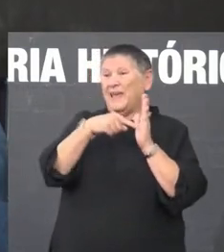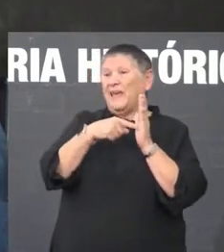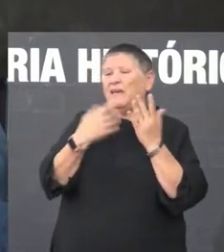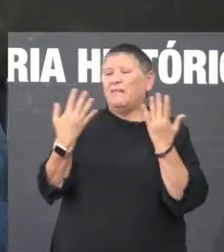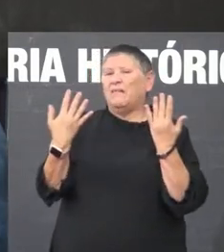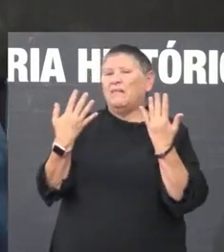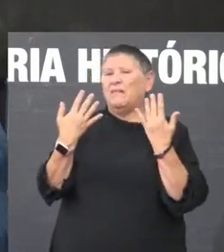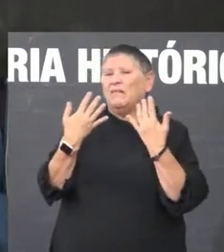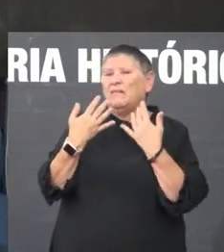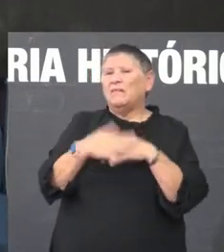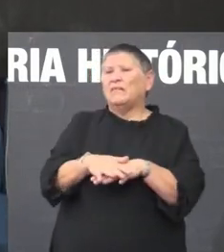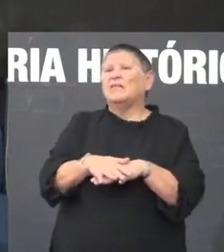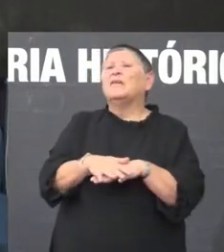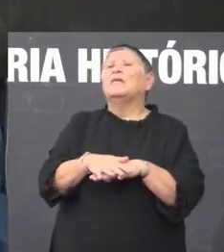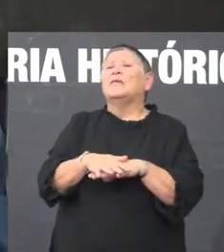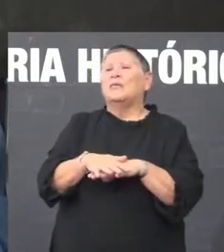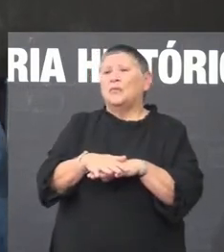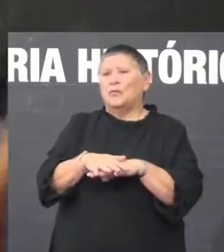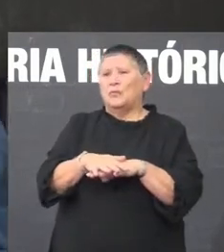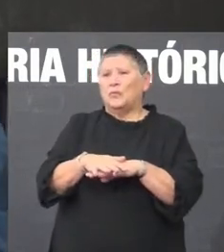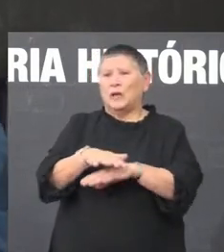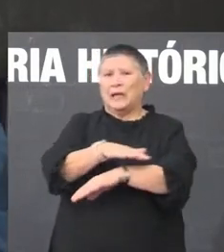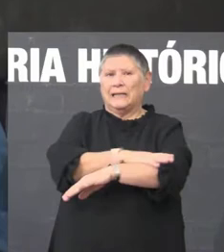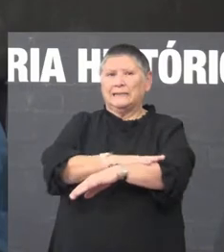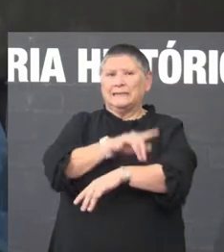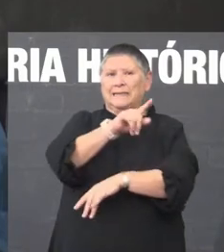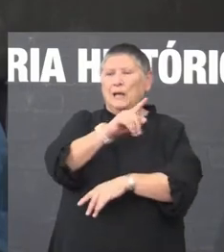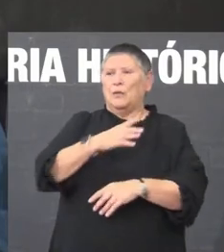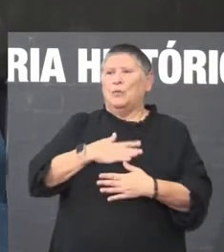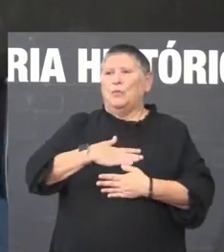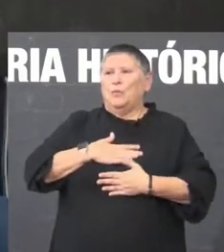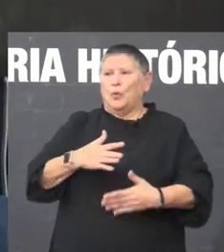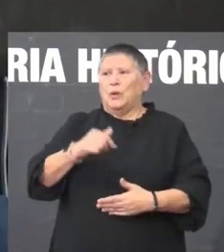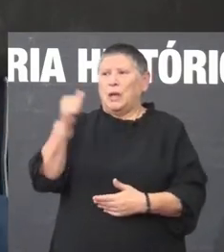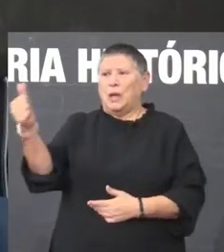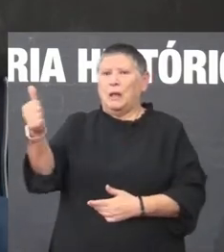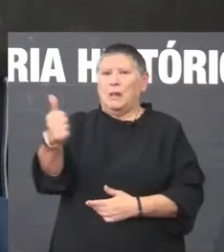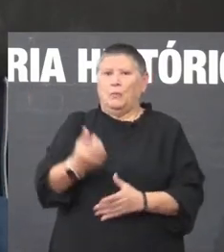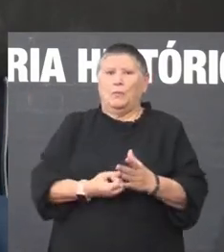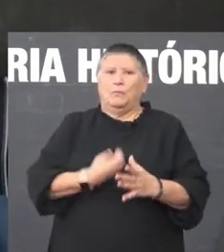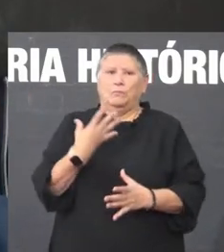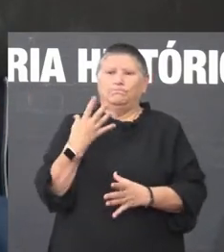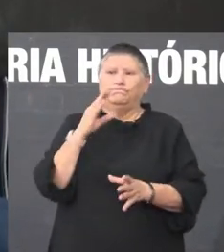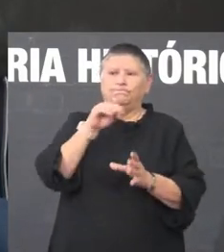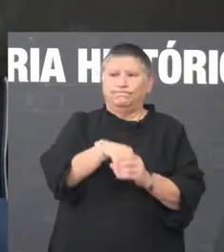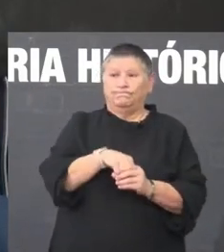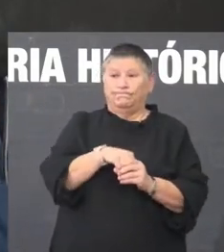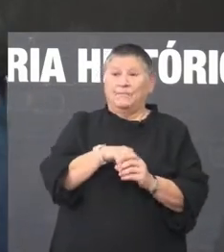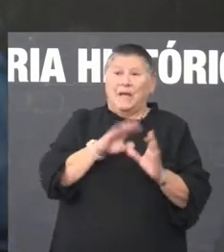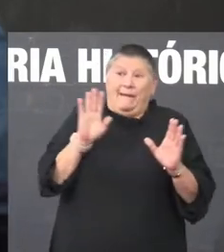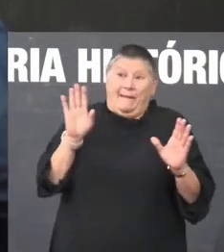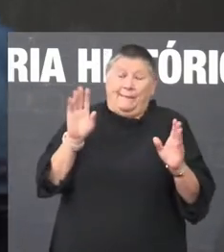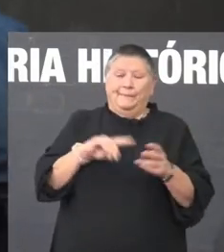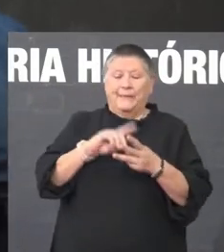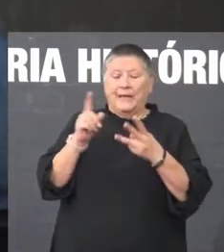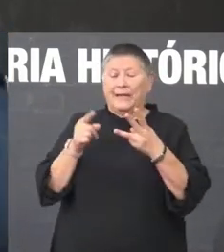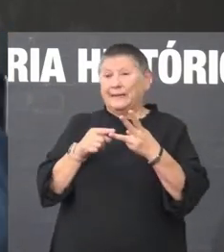integraron en el Estado por su propia voluntad. Y la tercera afirmación, que